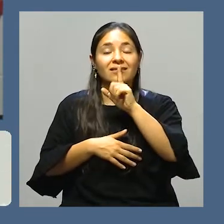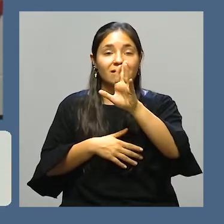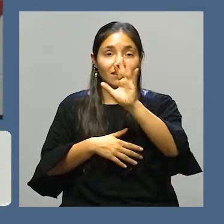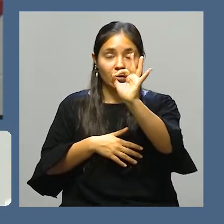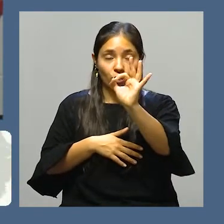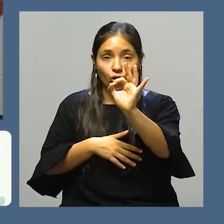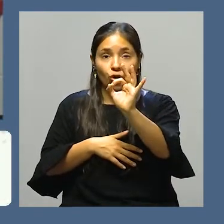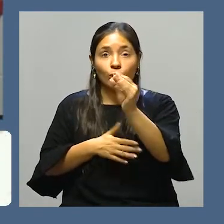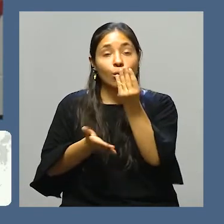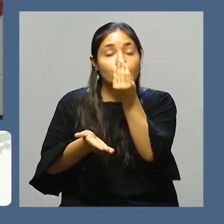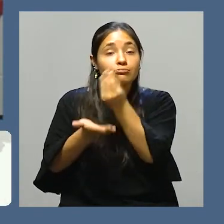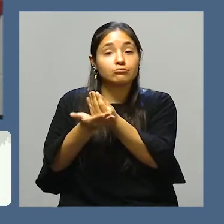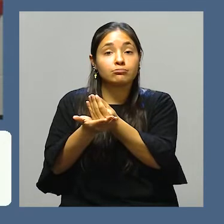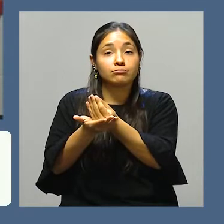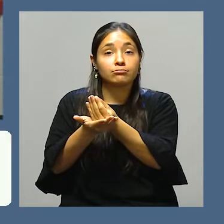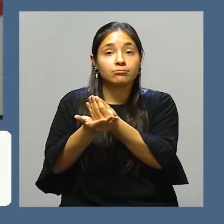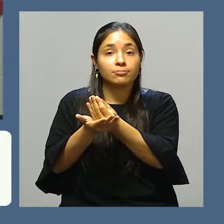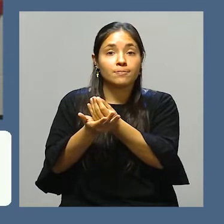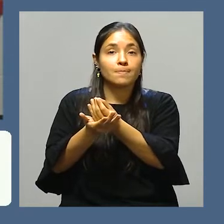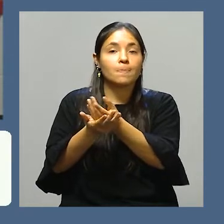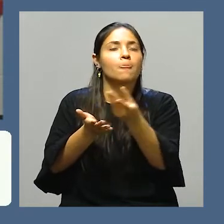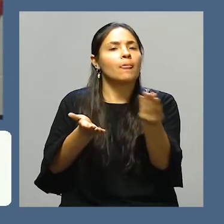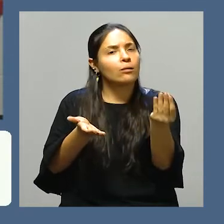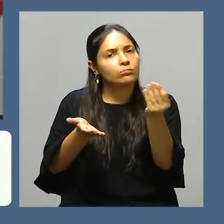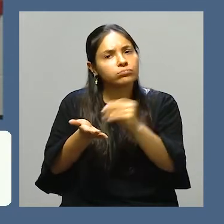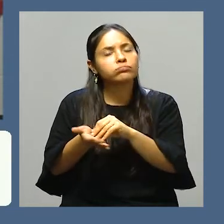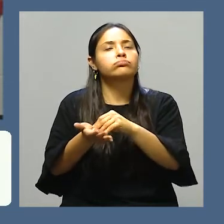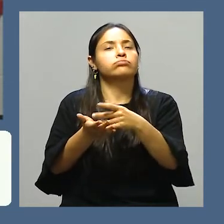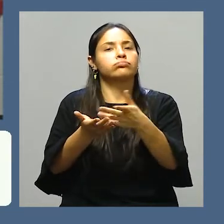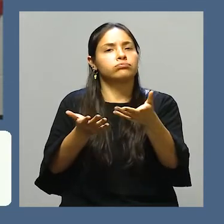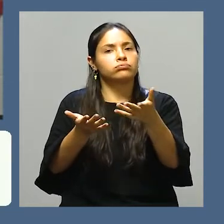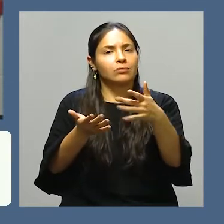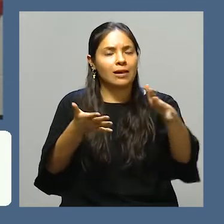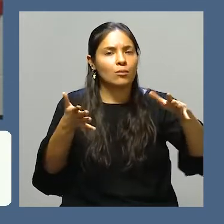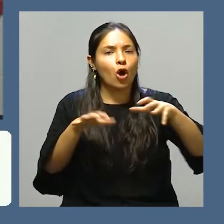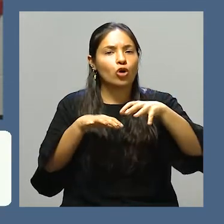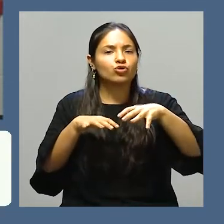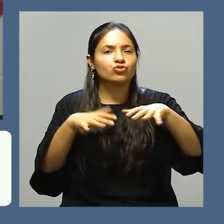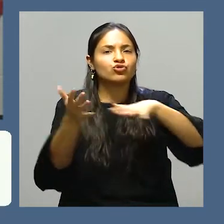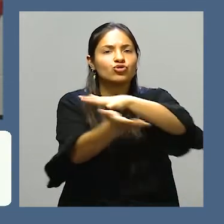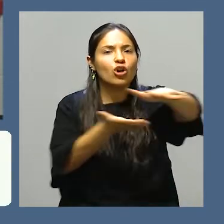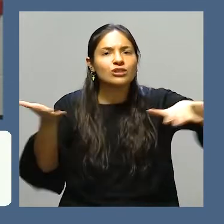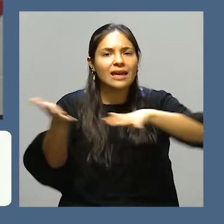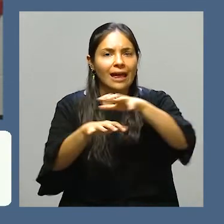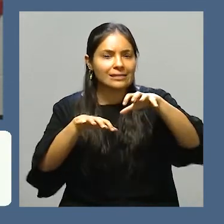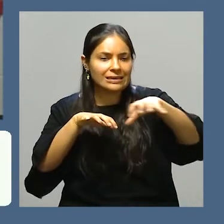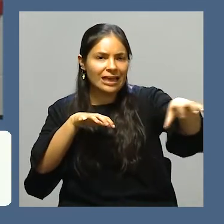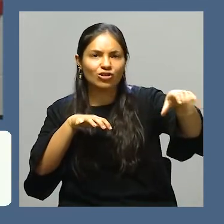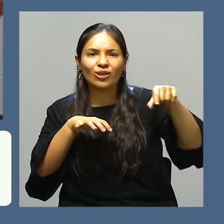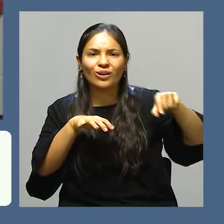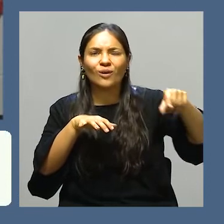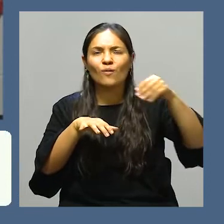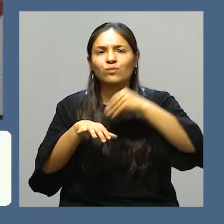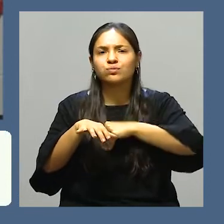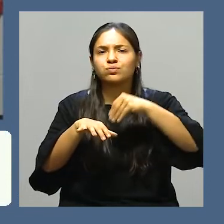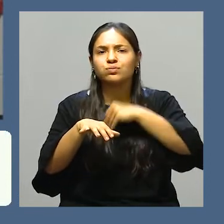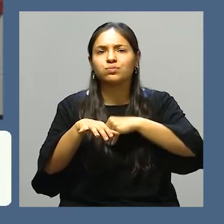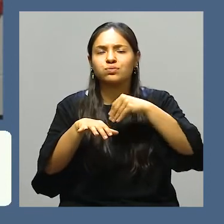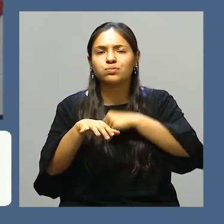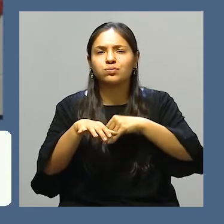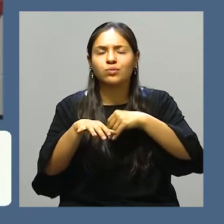las proyecciones de gasto social, etcétera, etcétera. Eso a ese punto le ha agregado